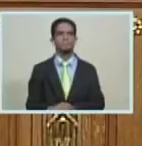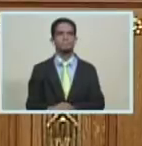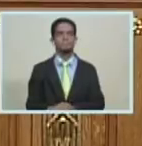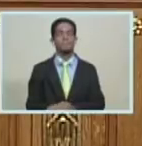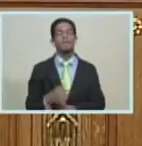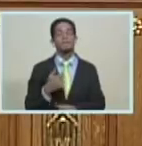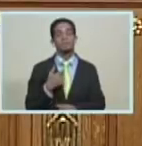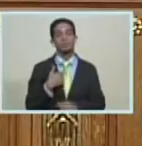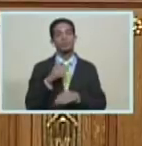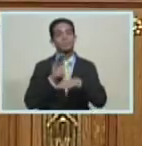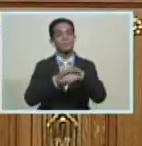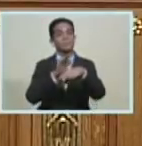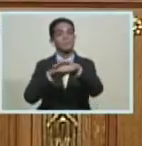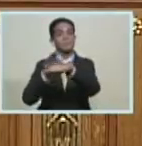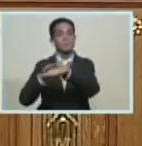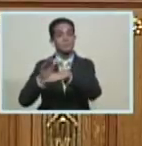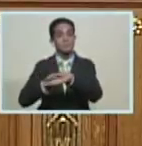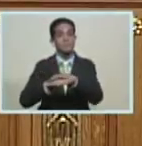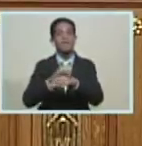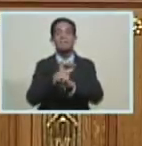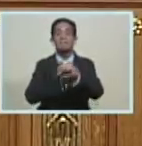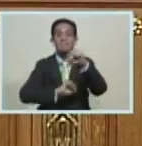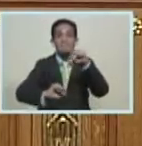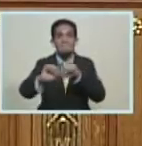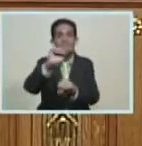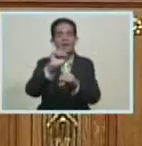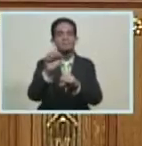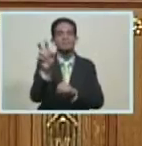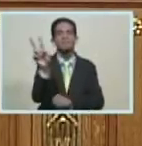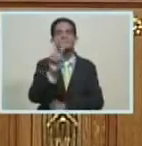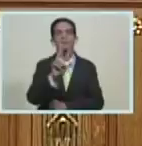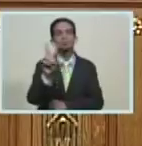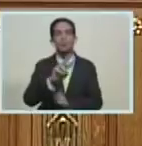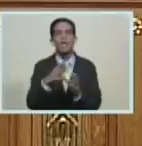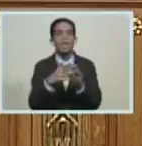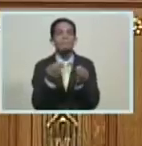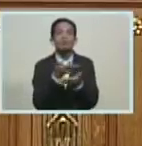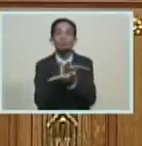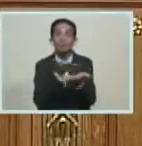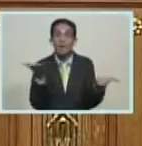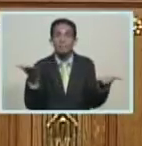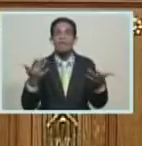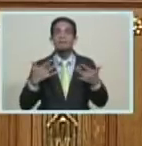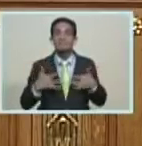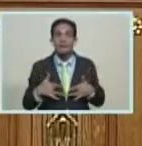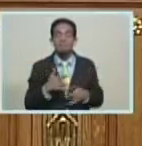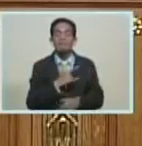Yo llamo a la defensa de Venezuela por parte de todos los que se sientan patriotas.